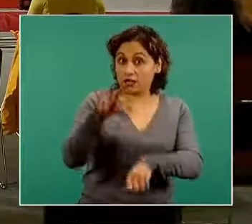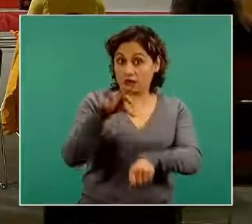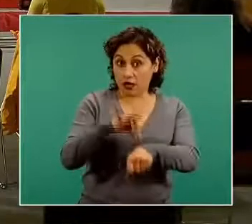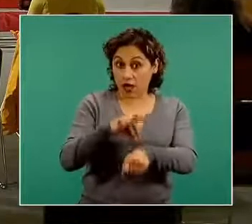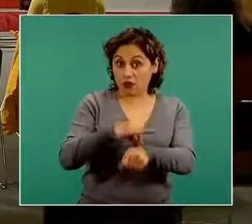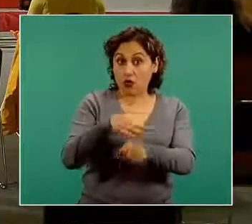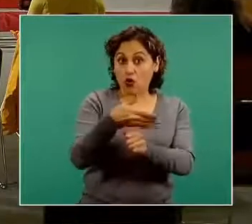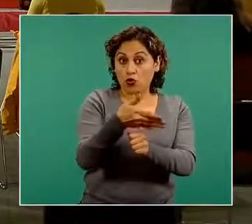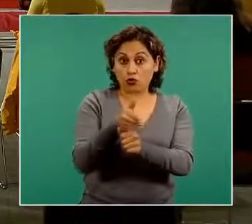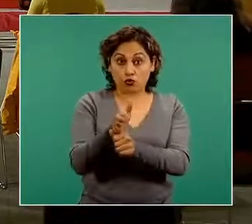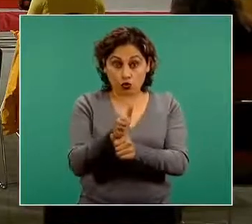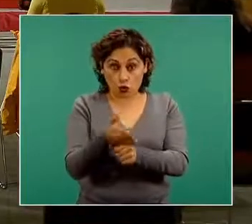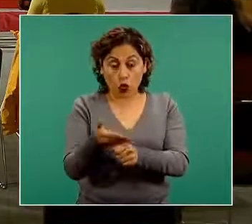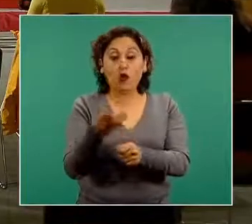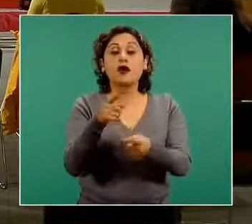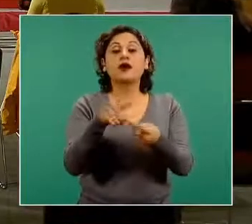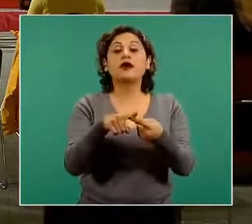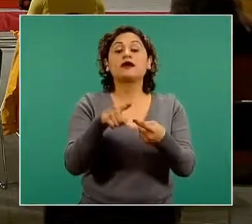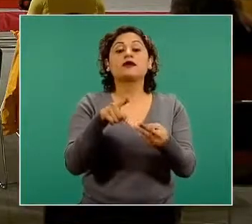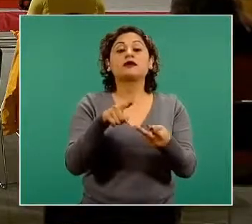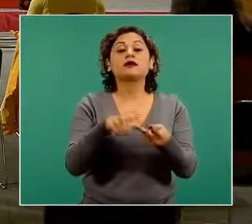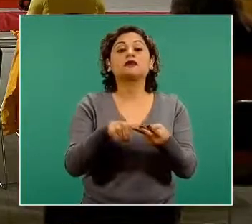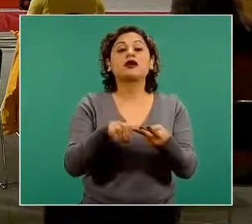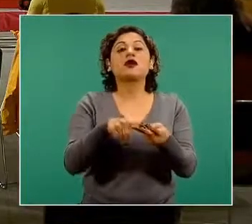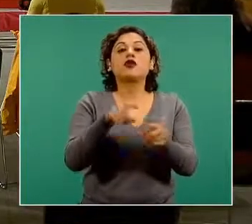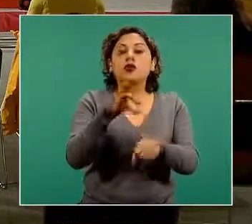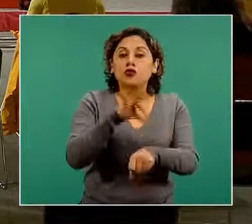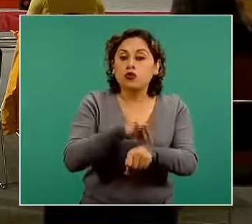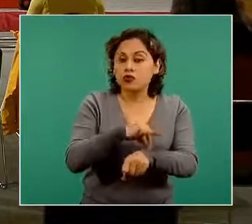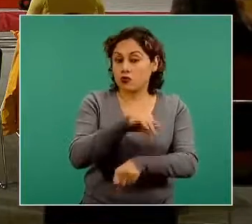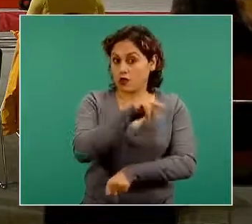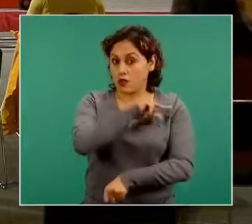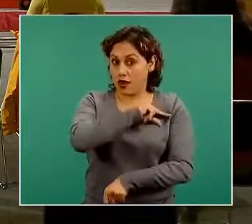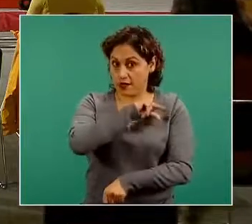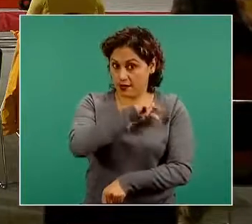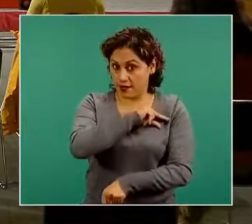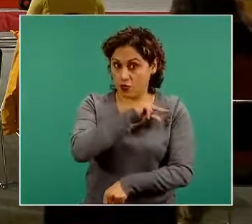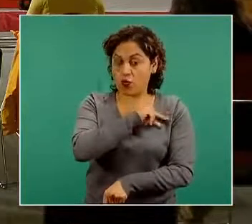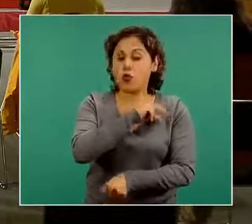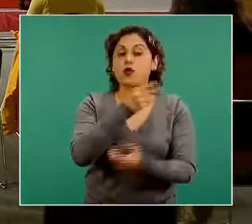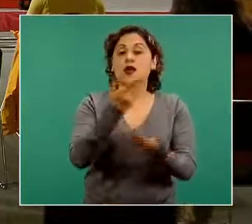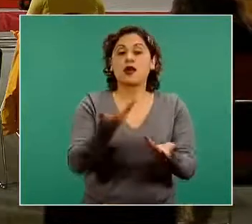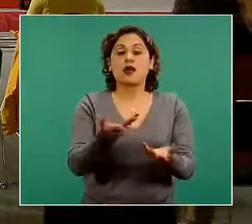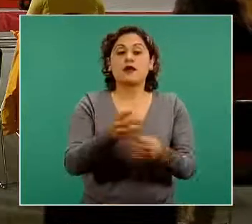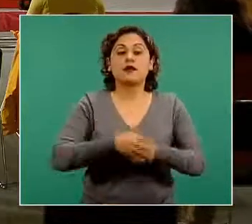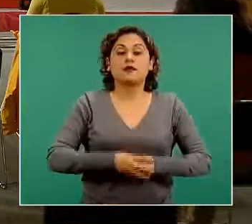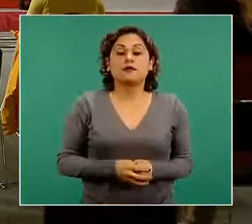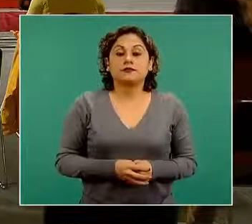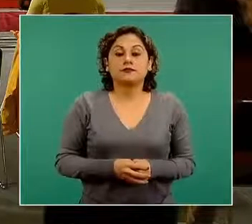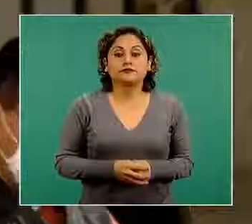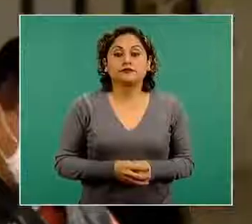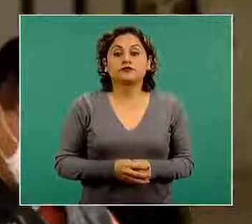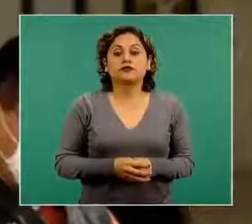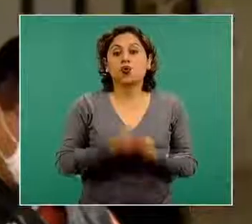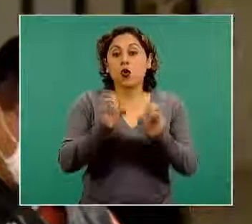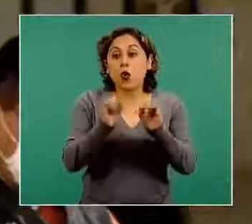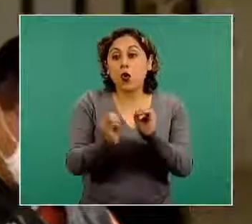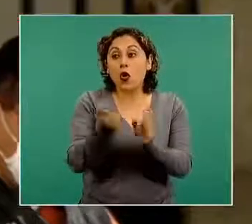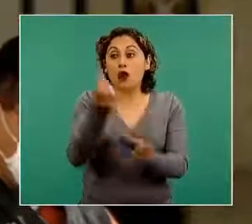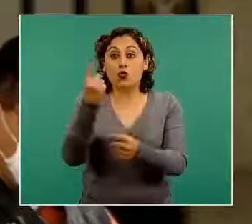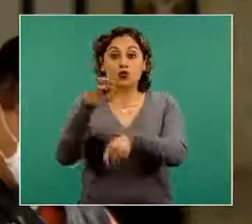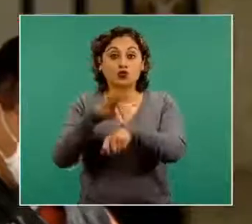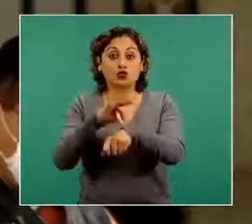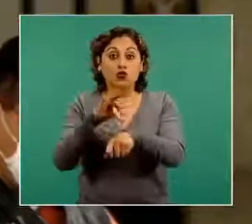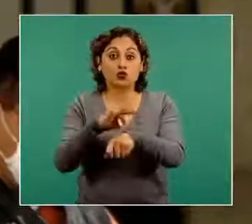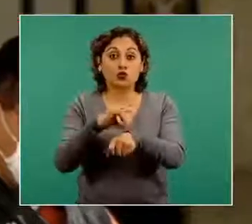también de consultorios particulares, también en este caso de los que están anexos a las farmacias, que dicen: